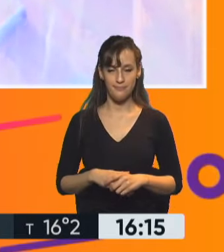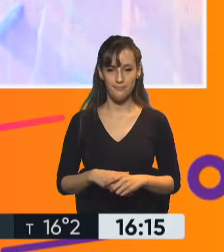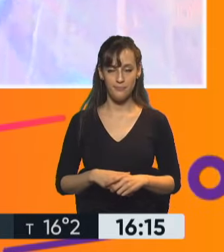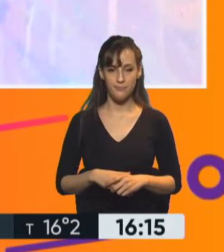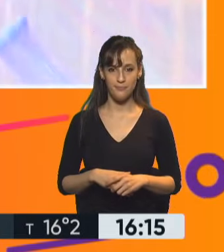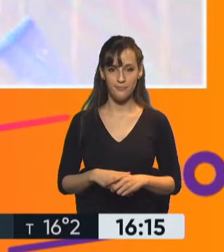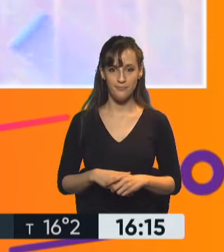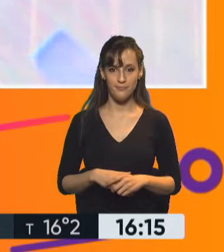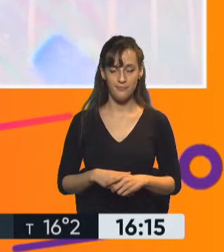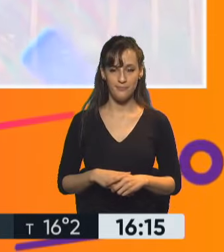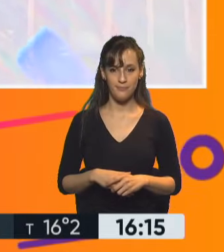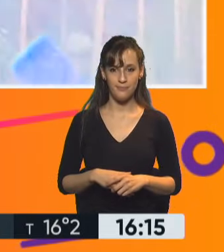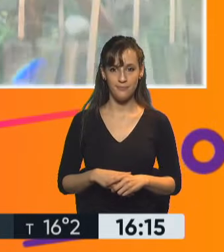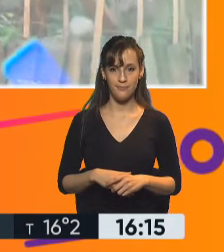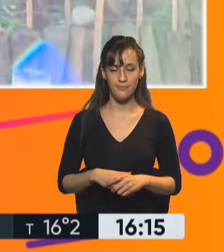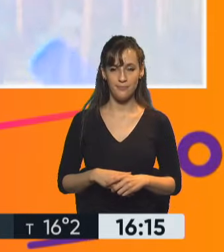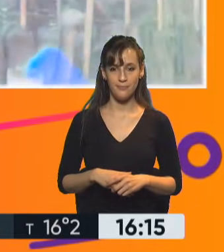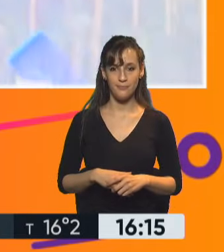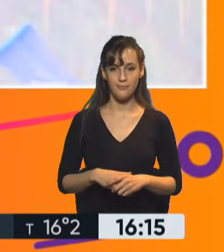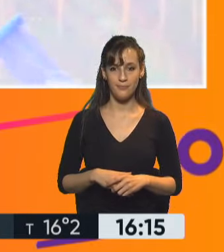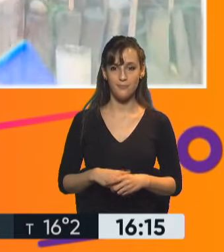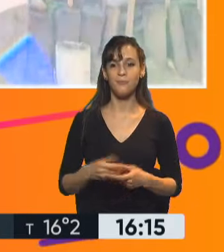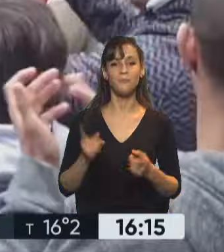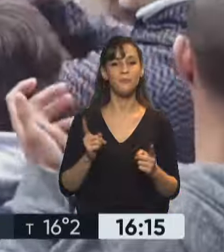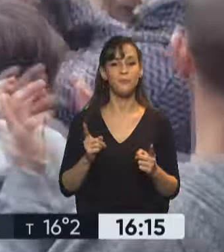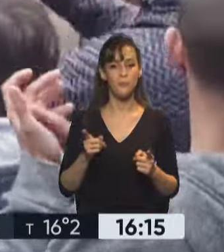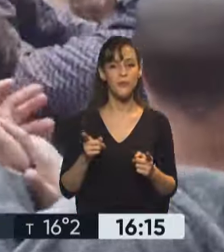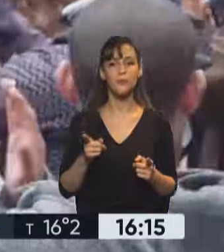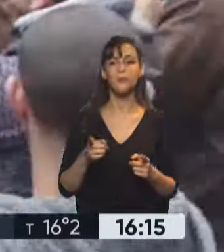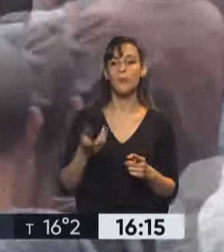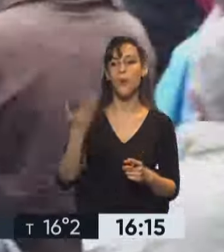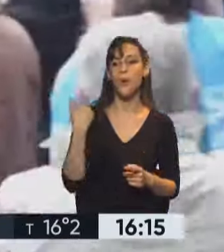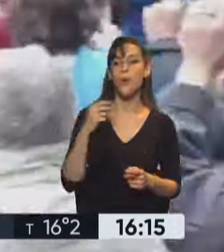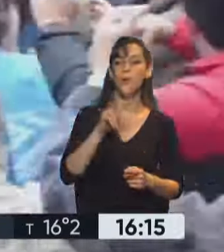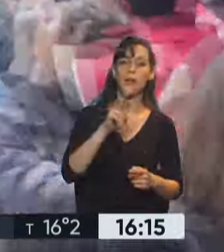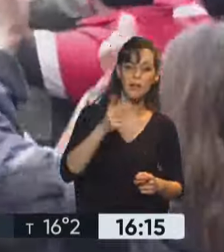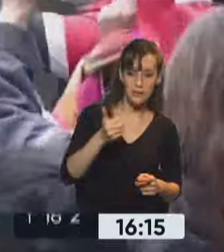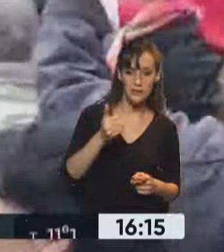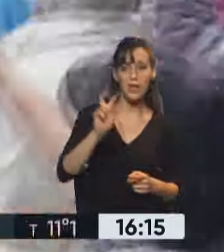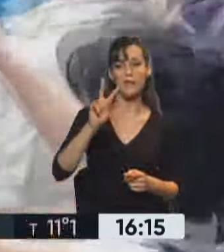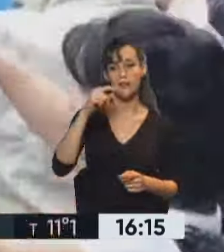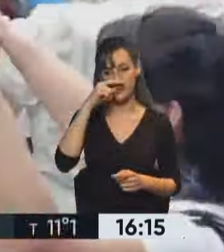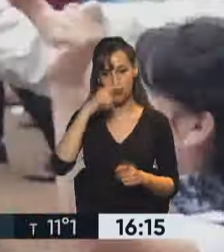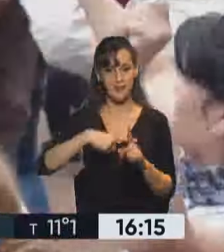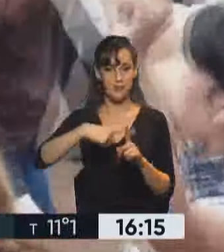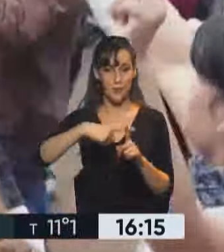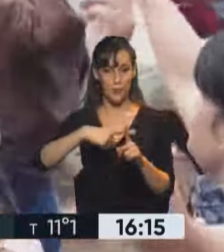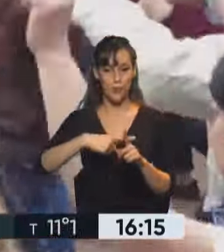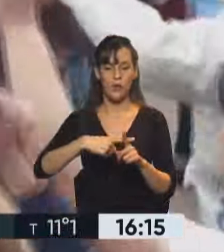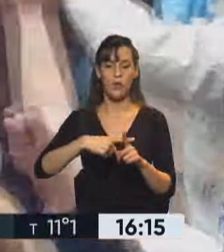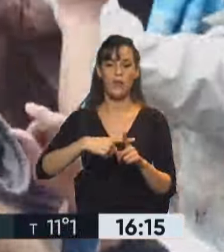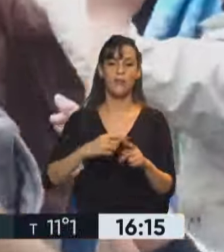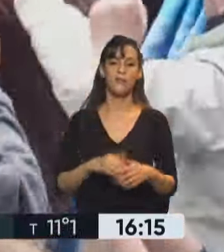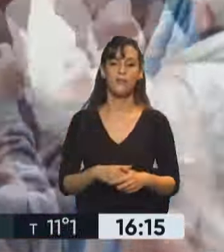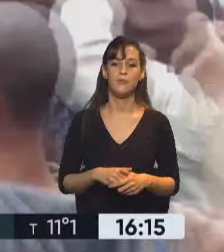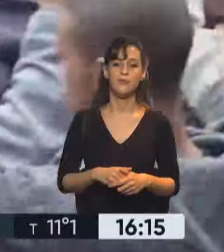Bueno, mirá, te digo que ahora nos empezó a dar el sol en la nuca, como decía, 26, 27 grados. Está complicado, pero lindo. Vamos a